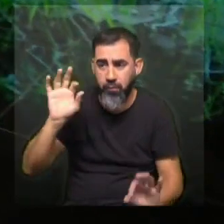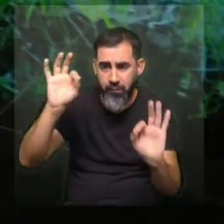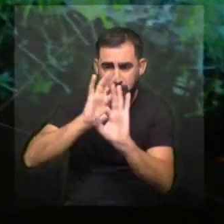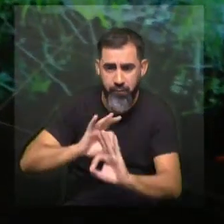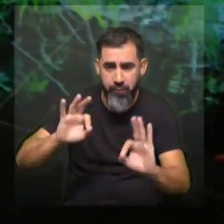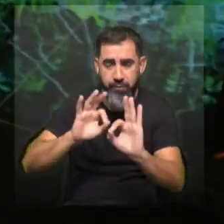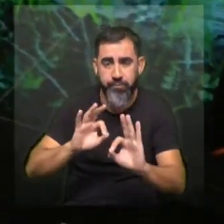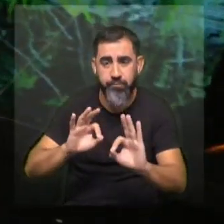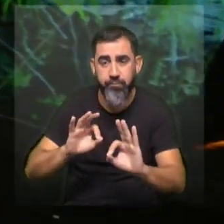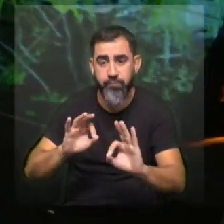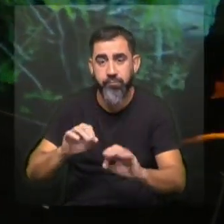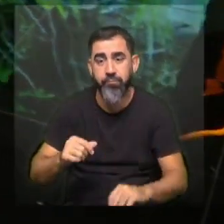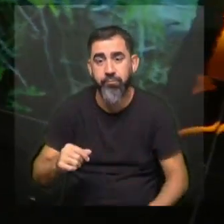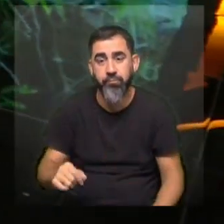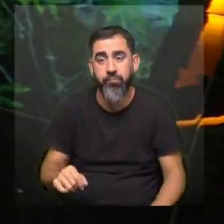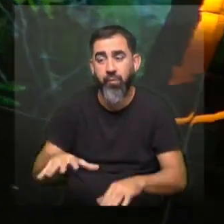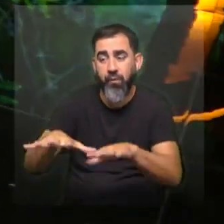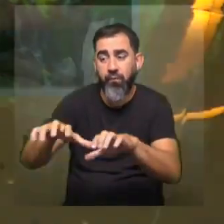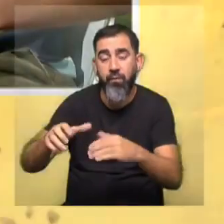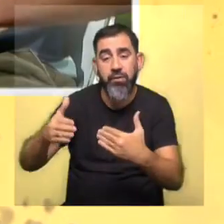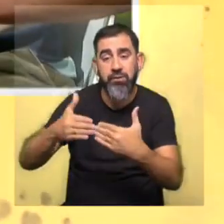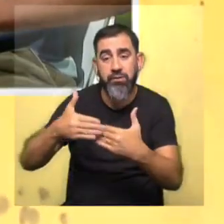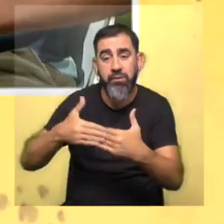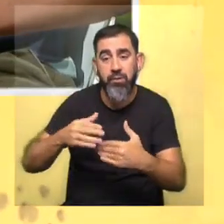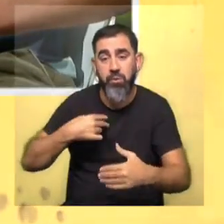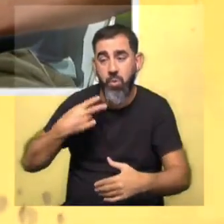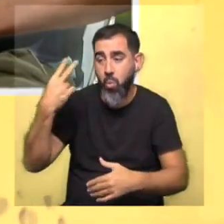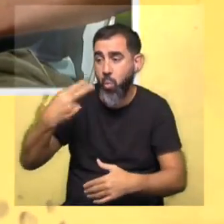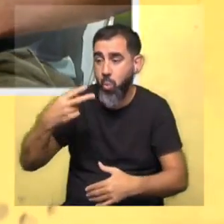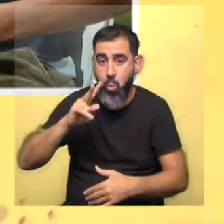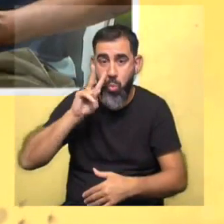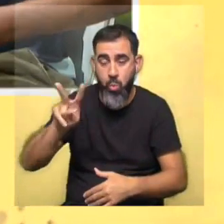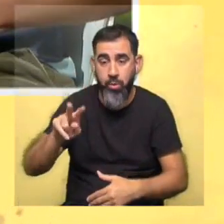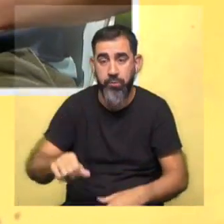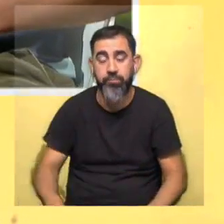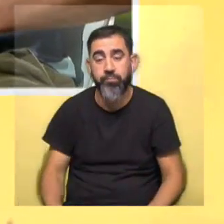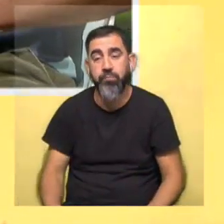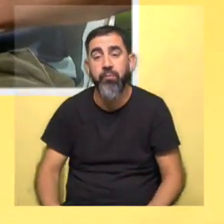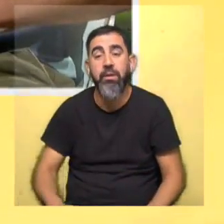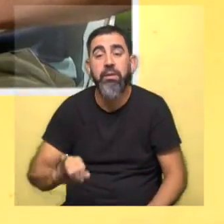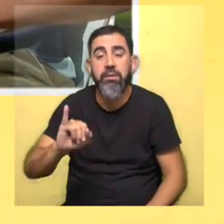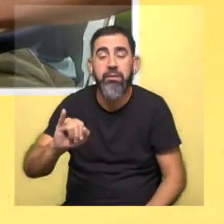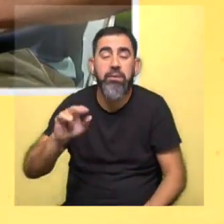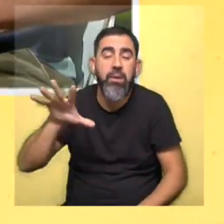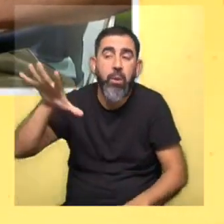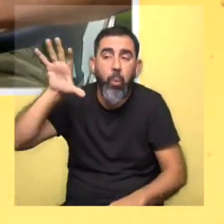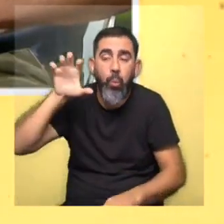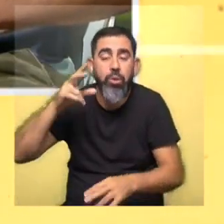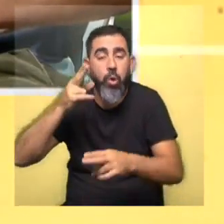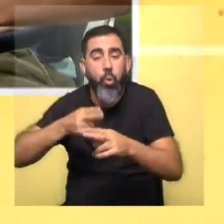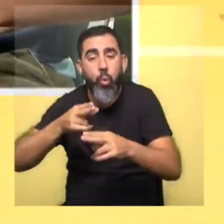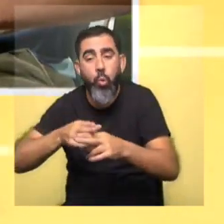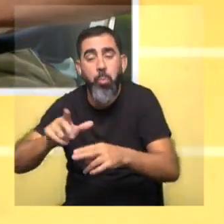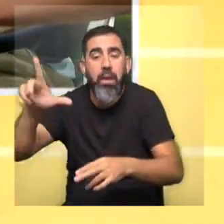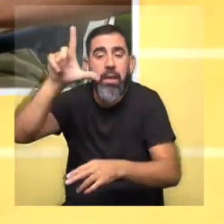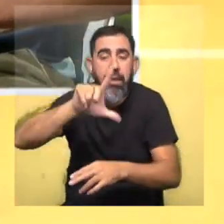nosotros vivimos a poquitos pasos de ellos y yo nunca había visto. Sí lo habíamos escuchado nombrar de repente en el